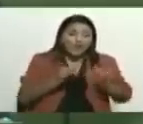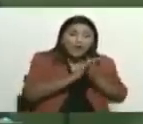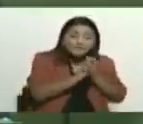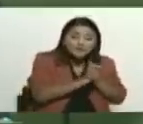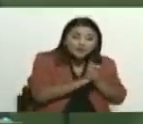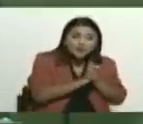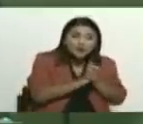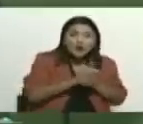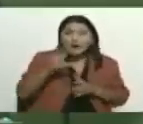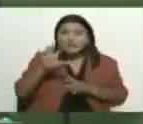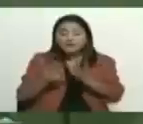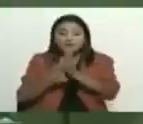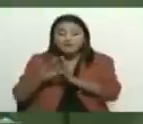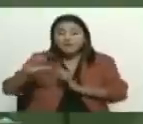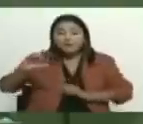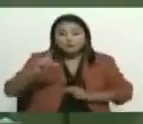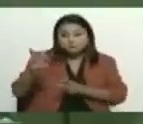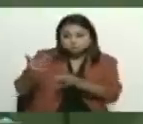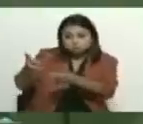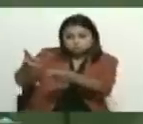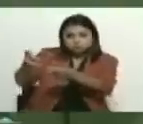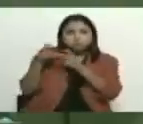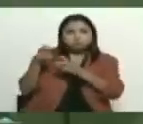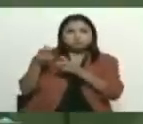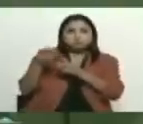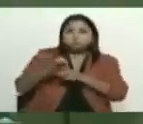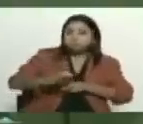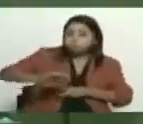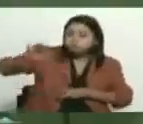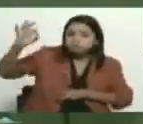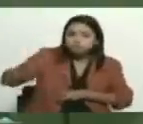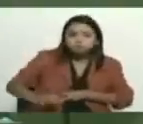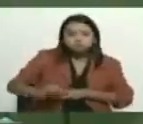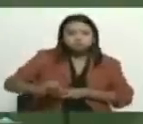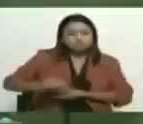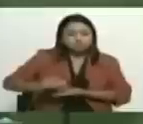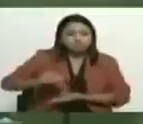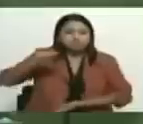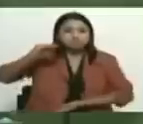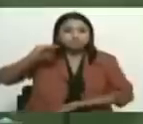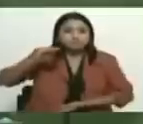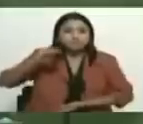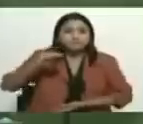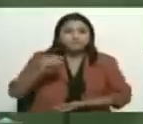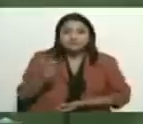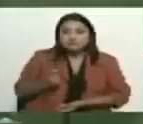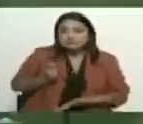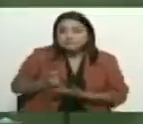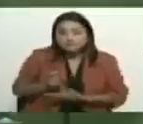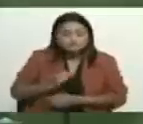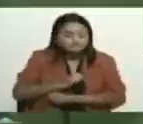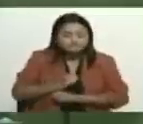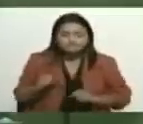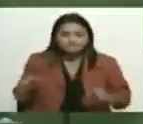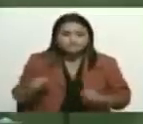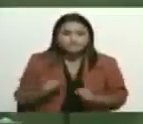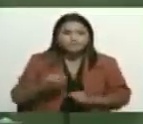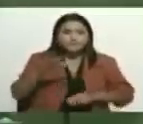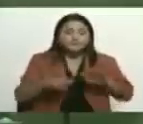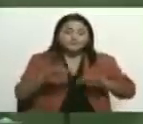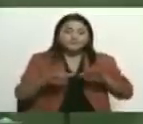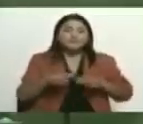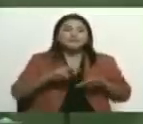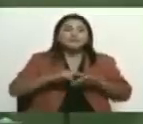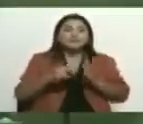a los países en desarrollo los entrampan con intereses impagables. Lo que algunos especialistas han denominado como un